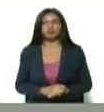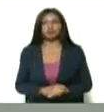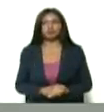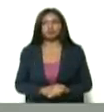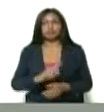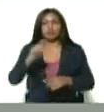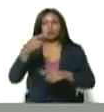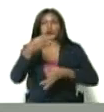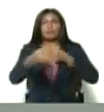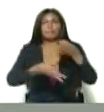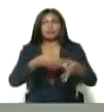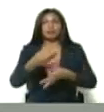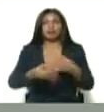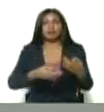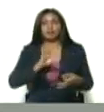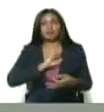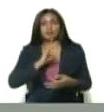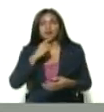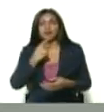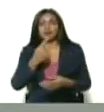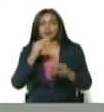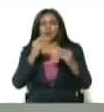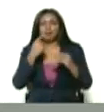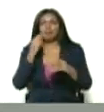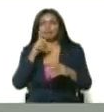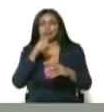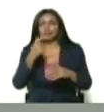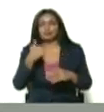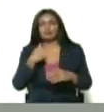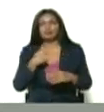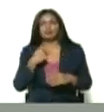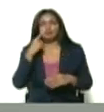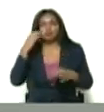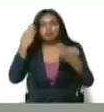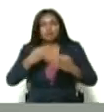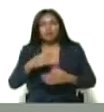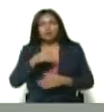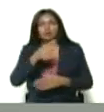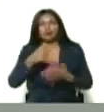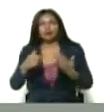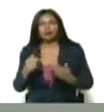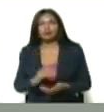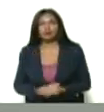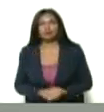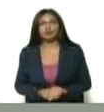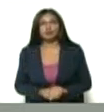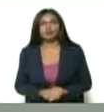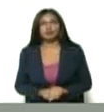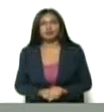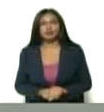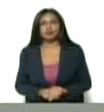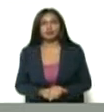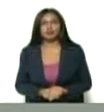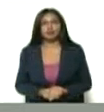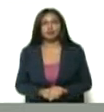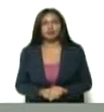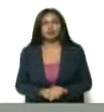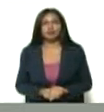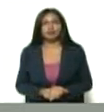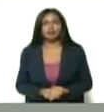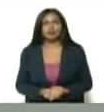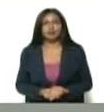Después hablan de mí, después hablan mal de mí. Yo sí creo en Dios, vale, creo en estas cosas. Muéstrala ahí, Jorge. La tenemos, la de la bandera, presidente,